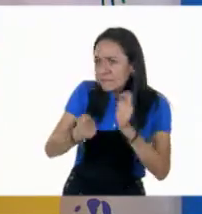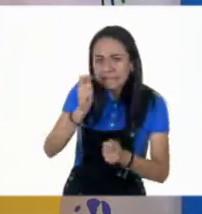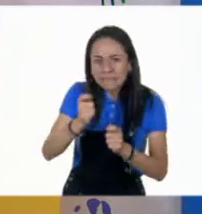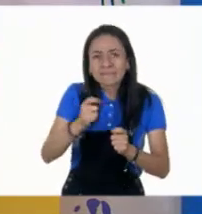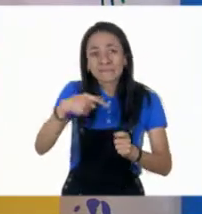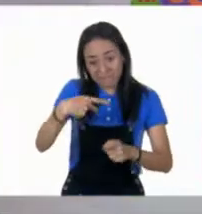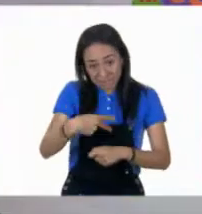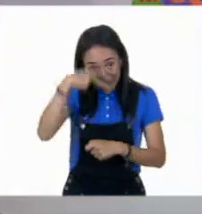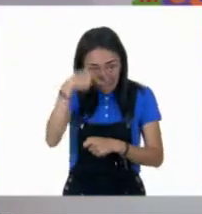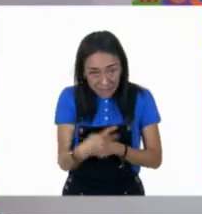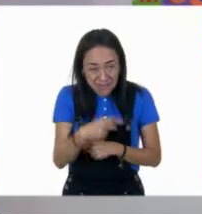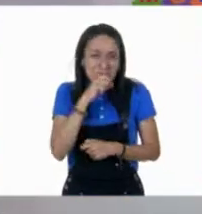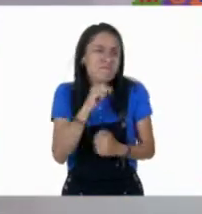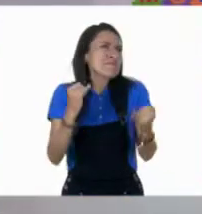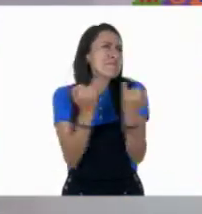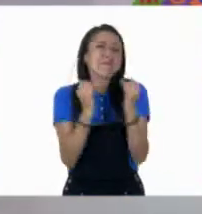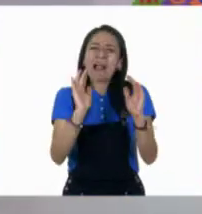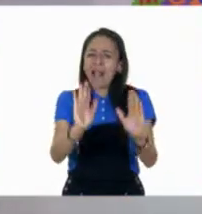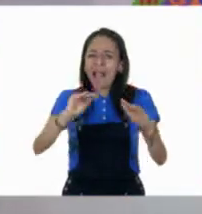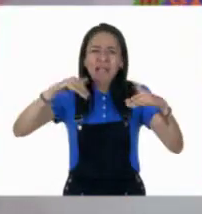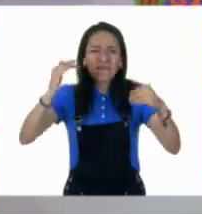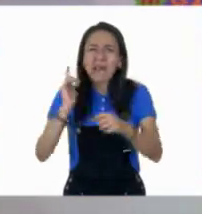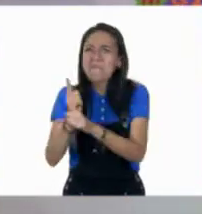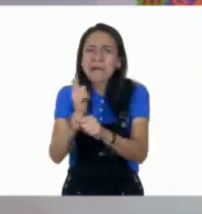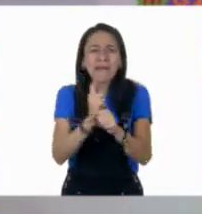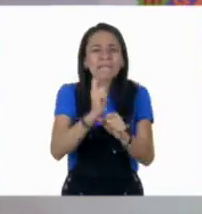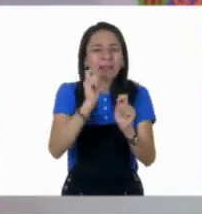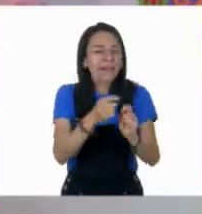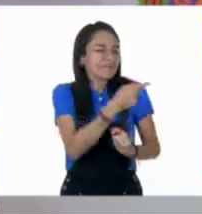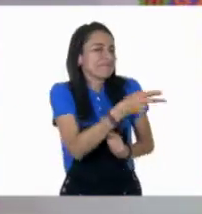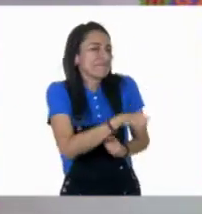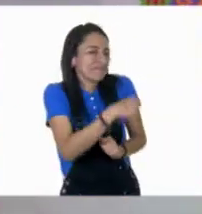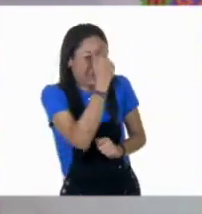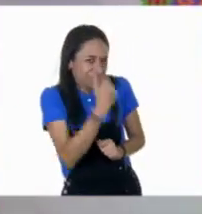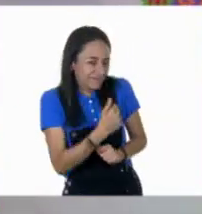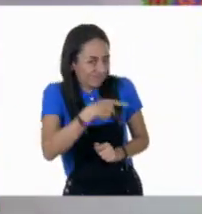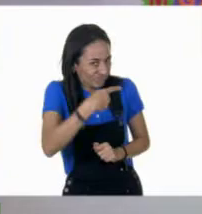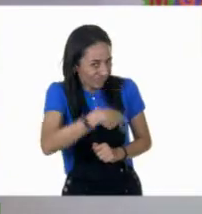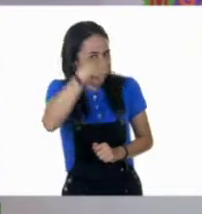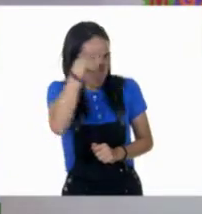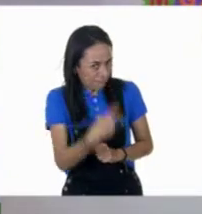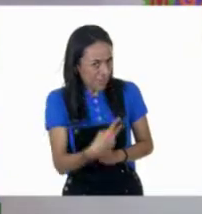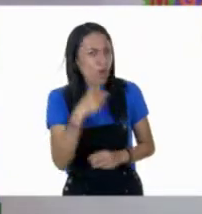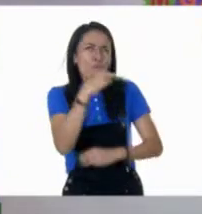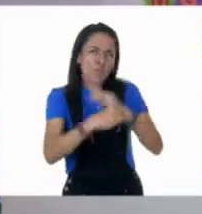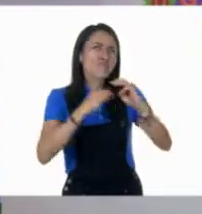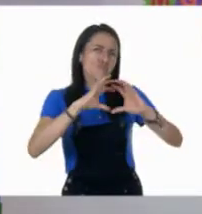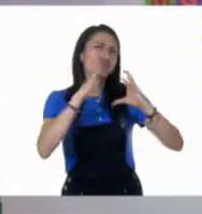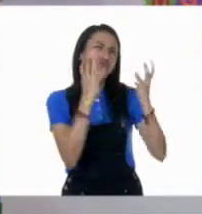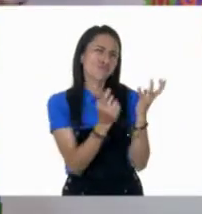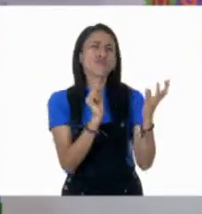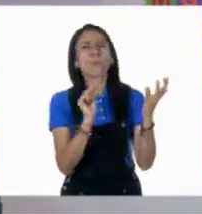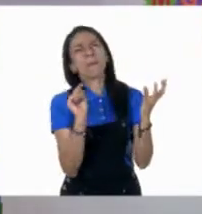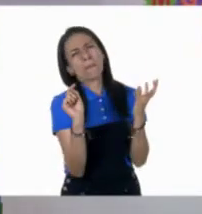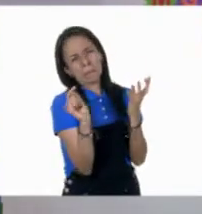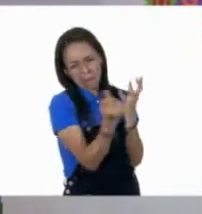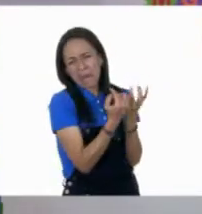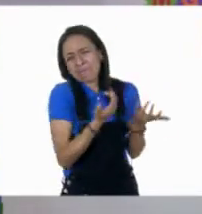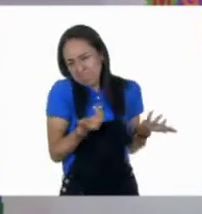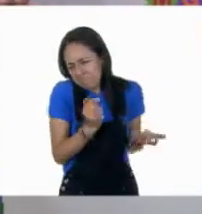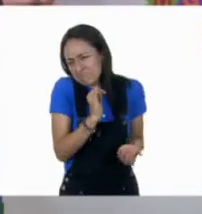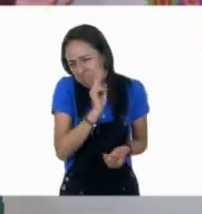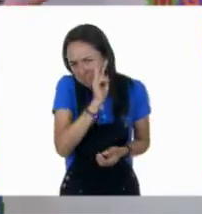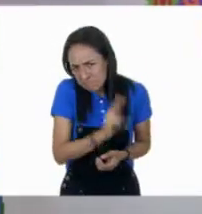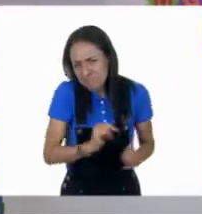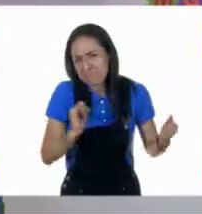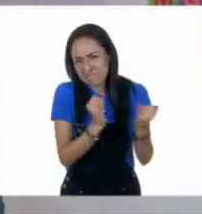razón. De eso estamos hablando hoy, más bien de nuestro México. Otras partes del mundo, pues sí tendrán obviamente también cambios que van